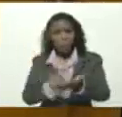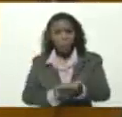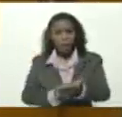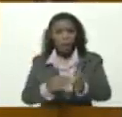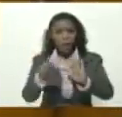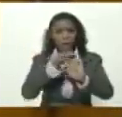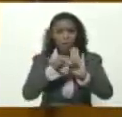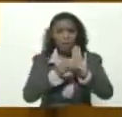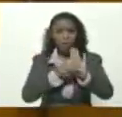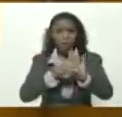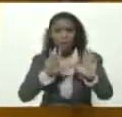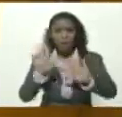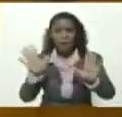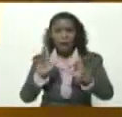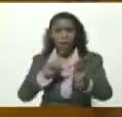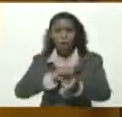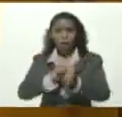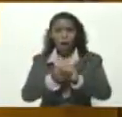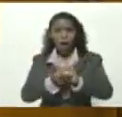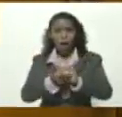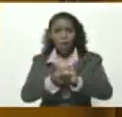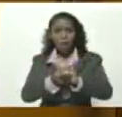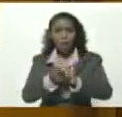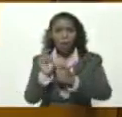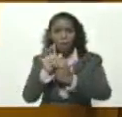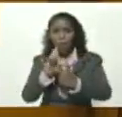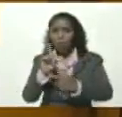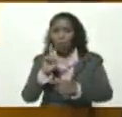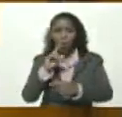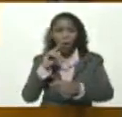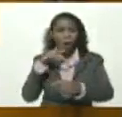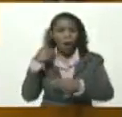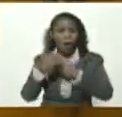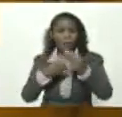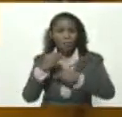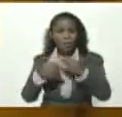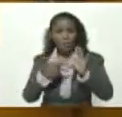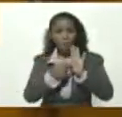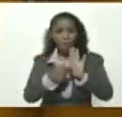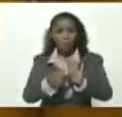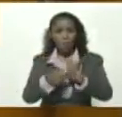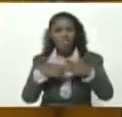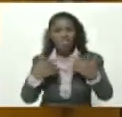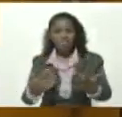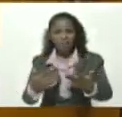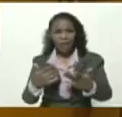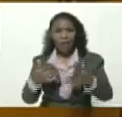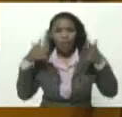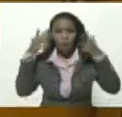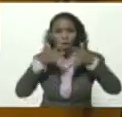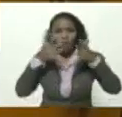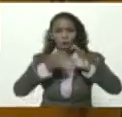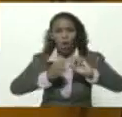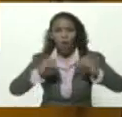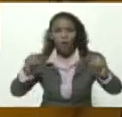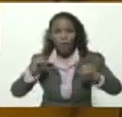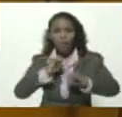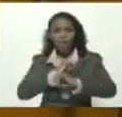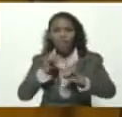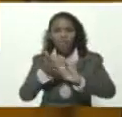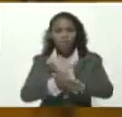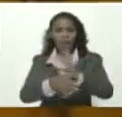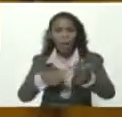normativa, ya los cambios realizados no aparecerán reflejados en boleta. ¿Qué recomendaciones le hace a las organizaciones con fines políticos y al